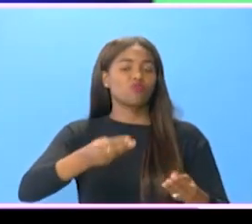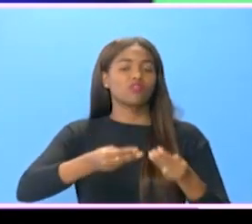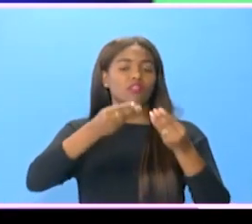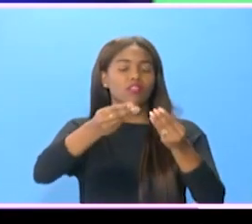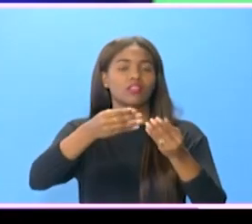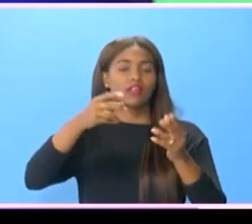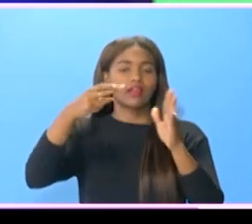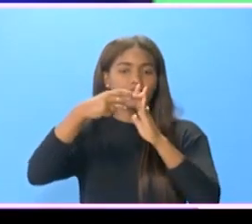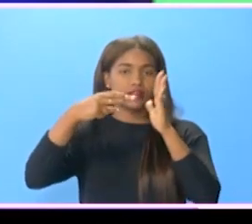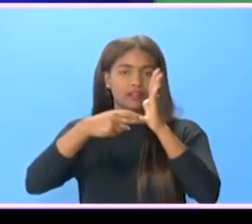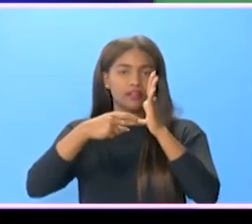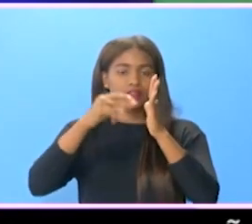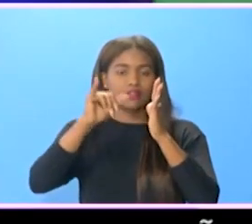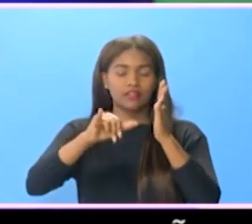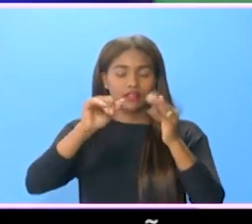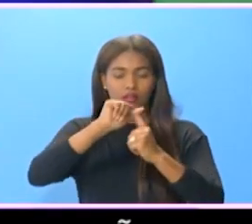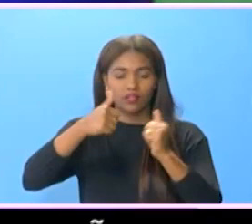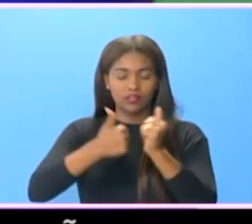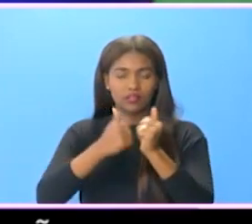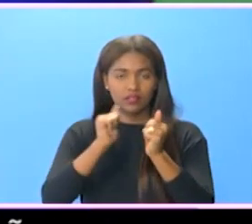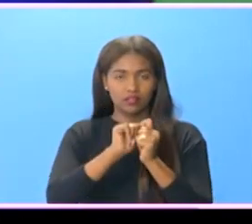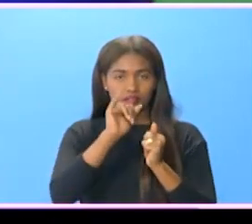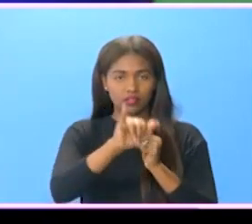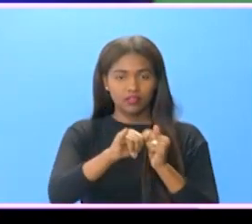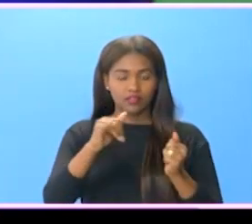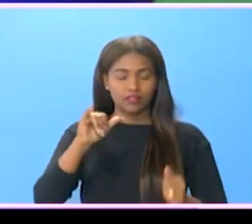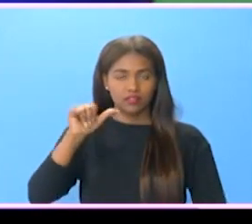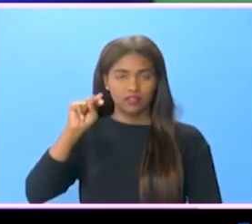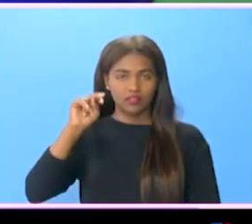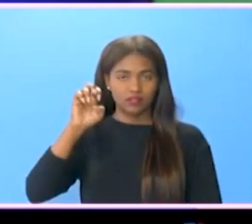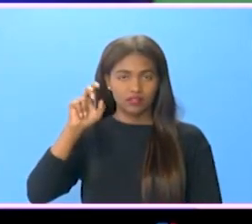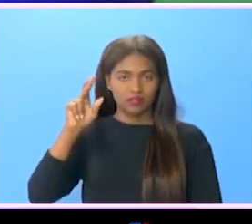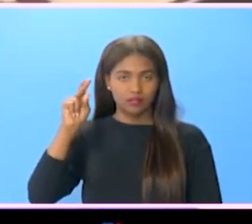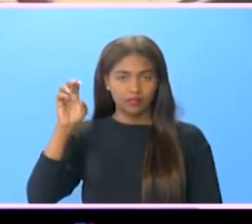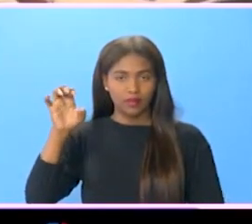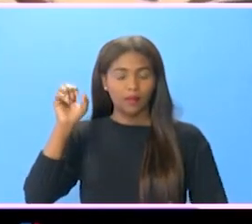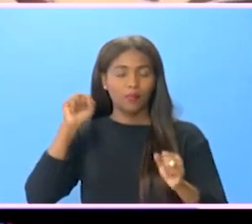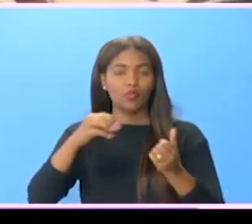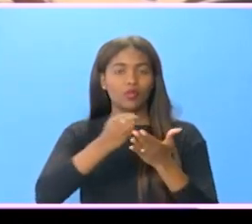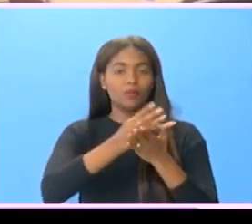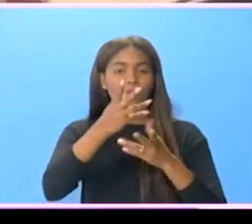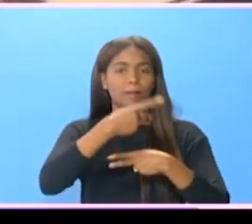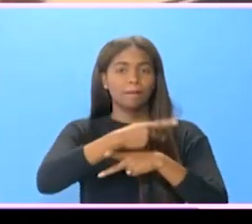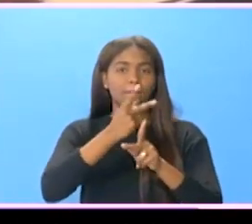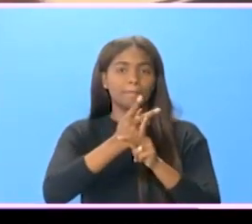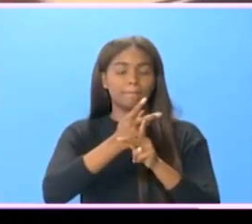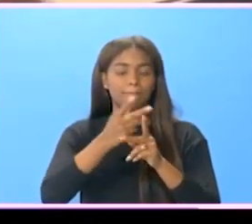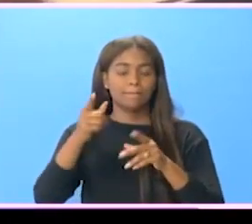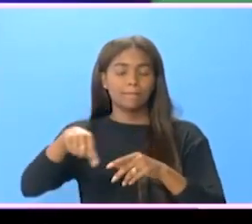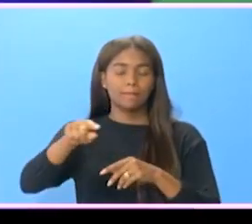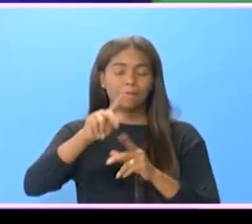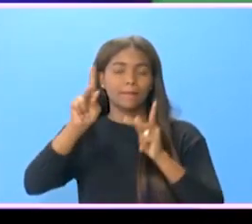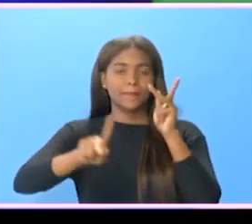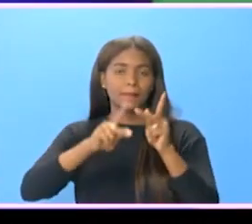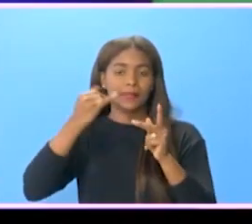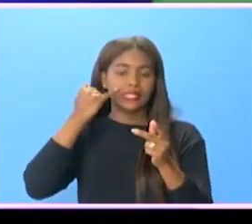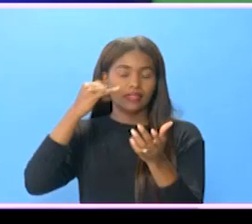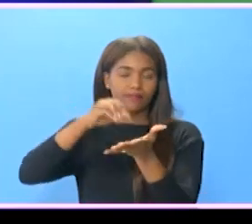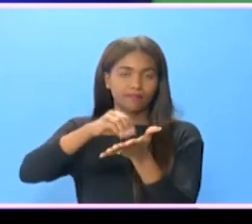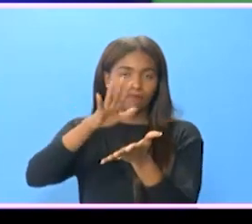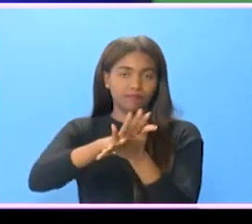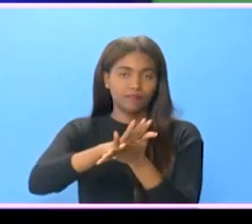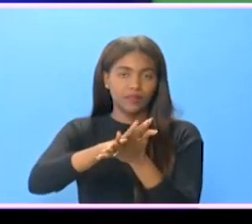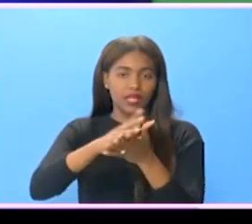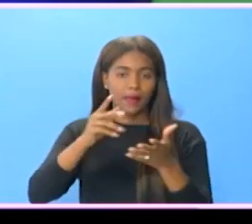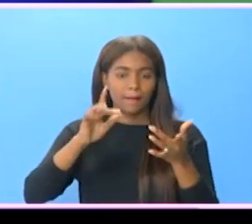un reglamento mediante el cual el INESPRE puede comprar productos a productores que estén inscritos en